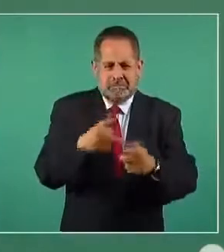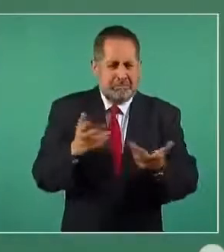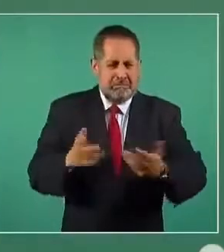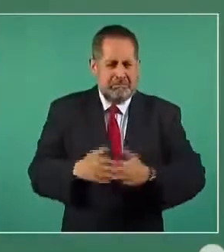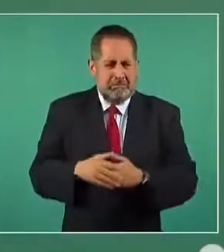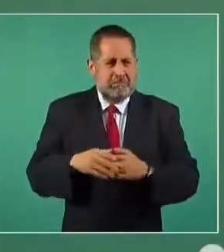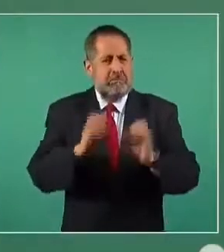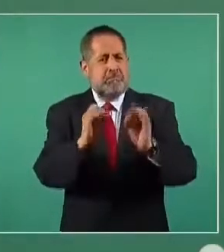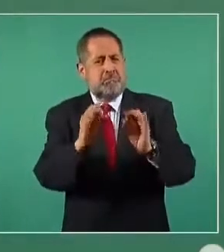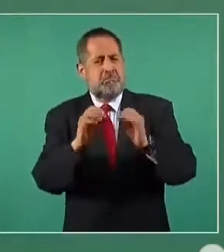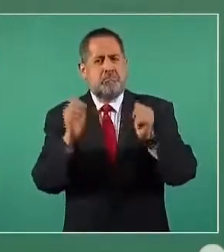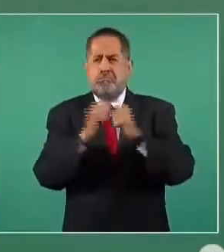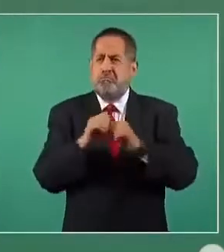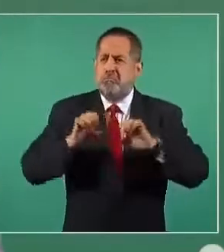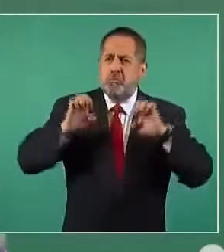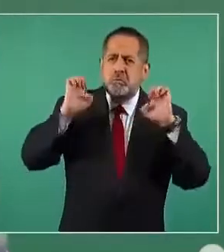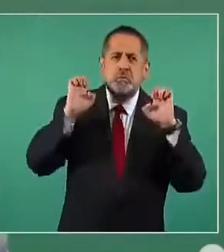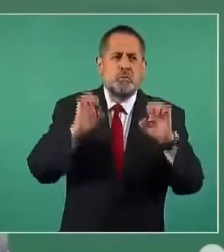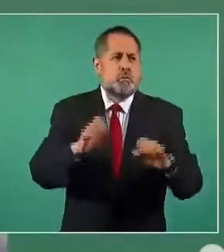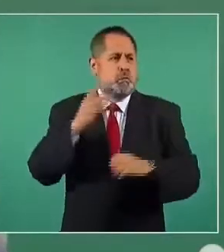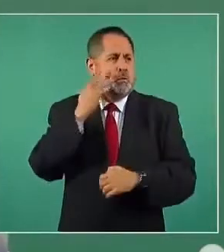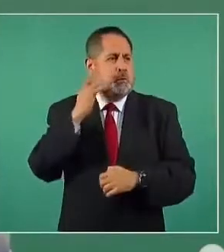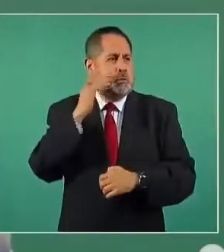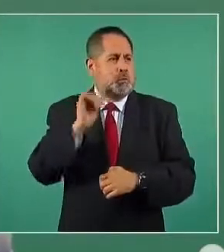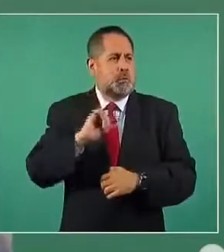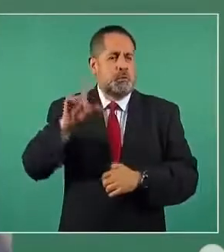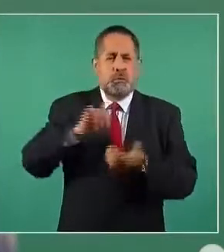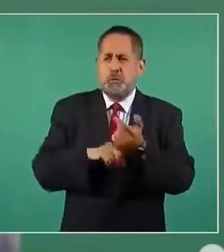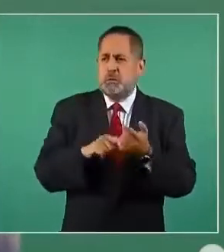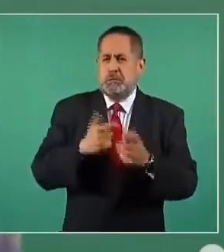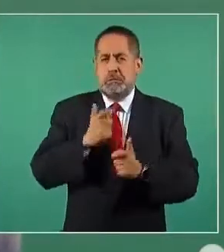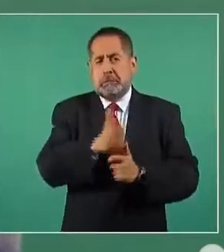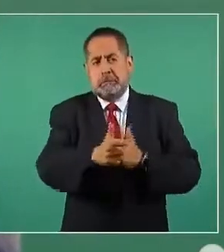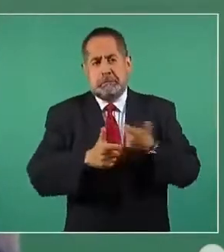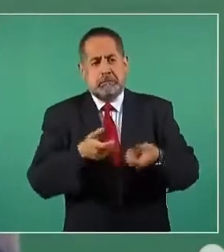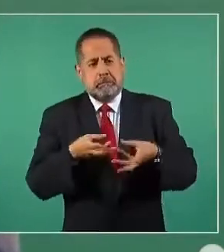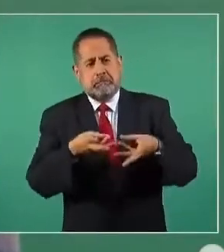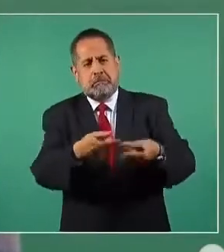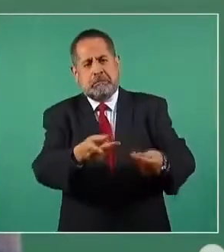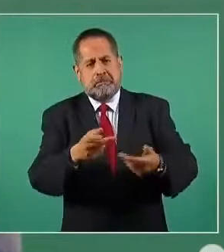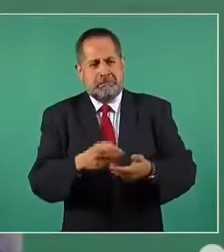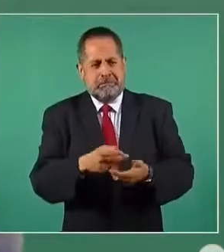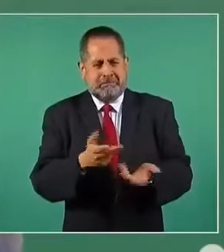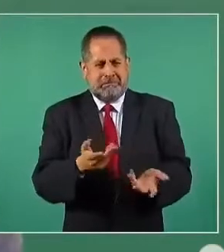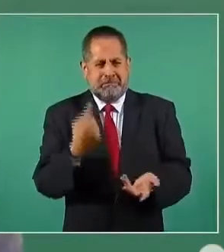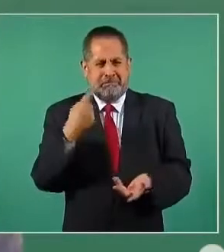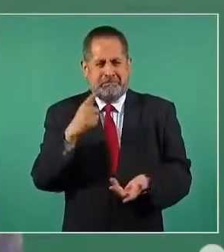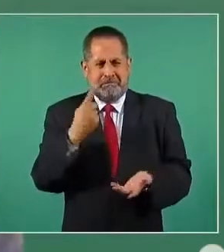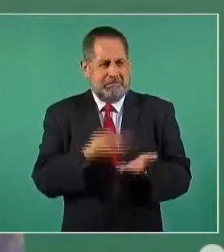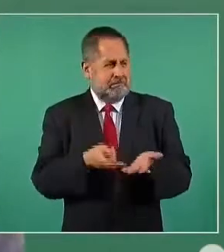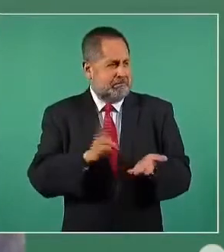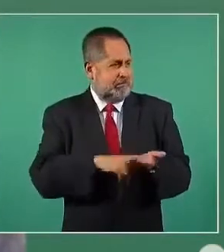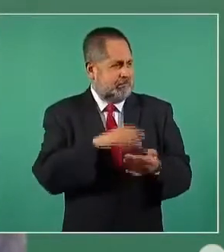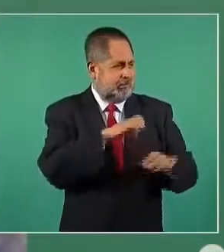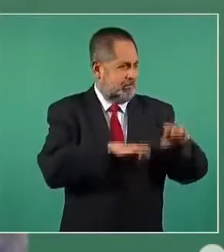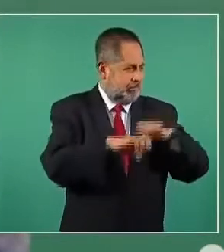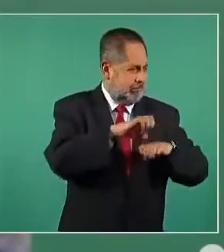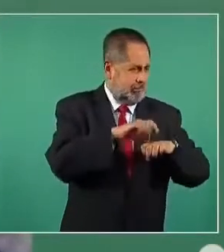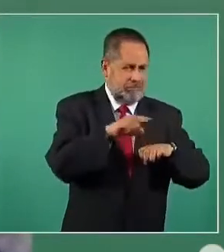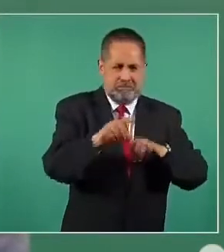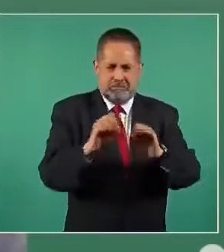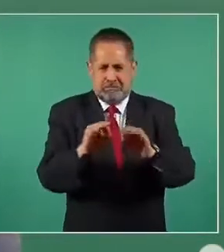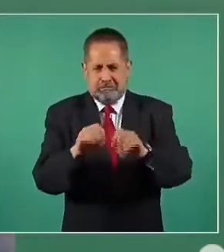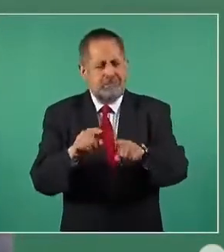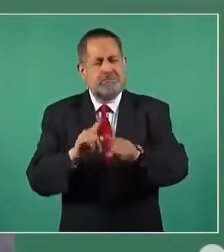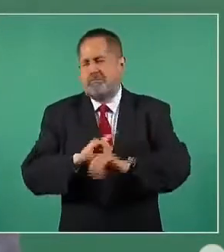con lujos y personal, pues es una duplicidad. Es